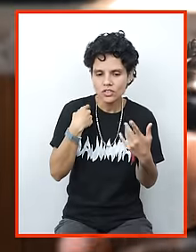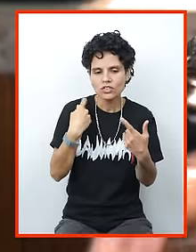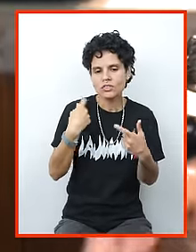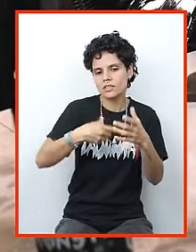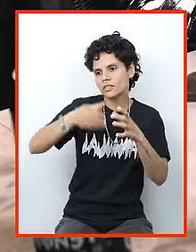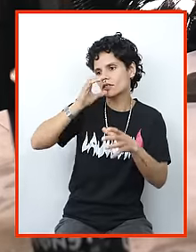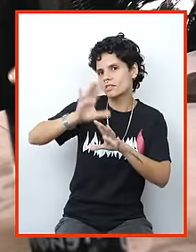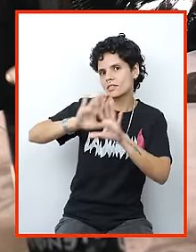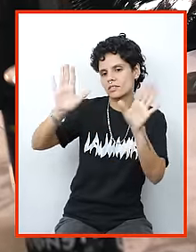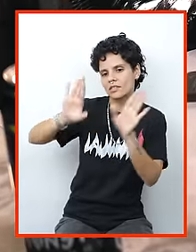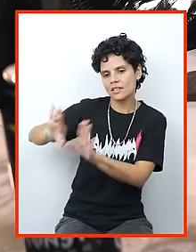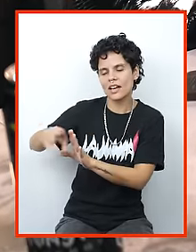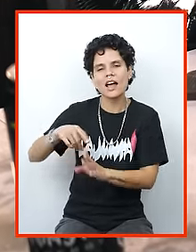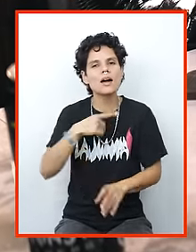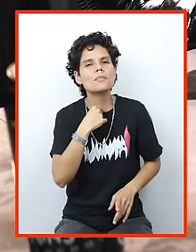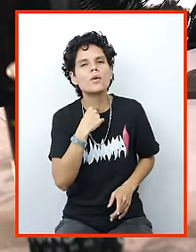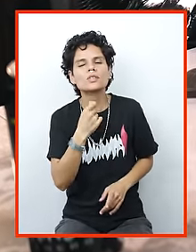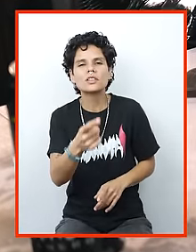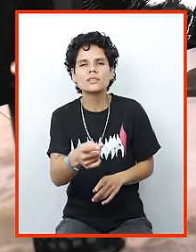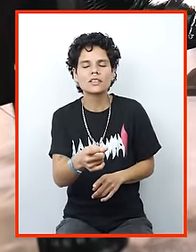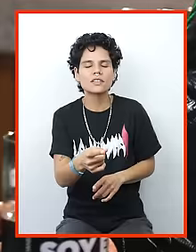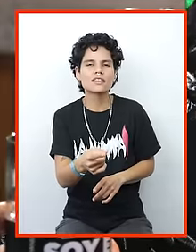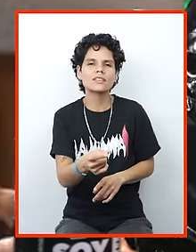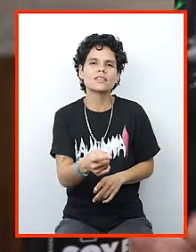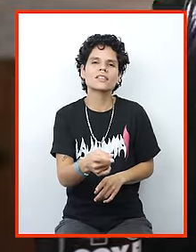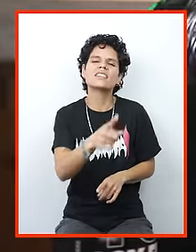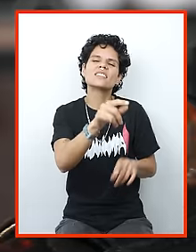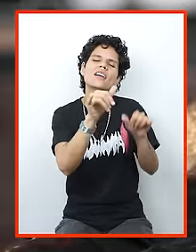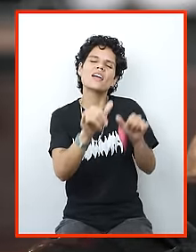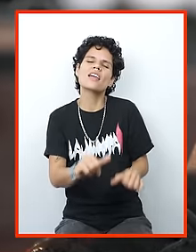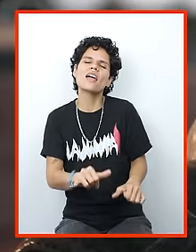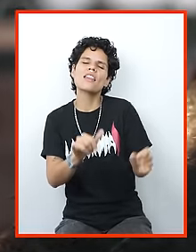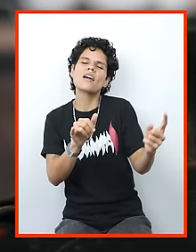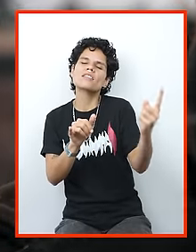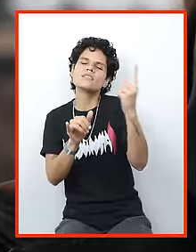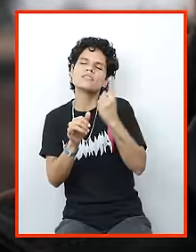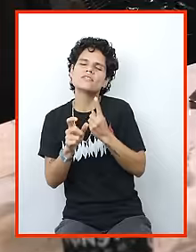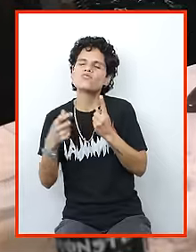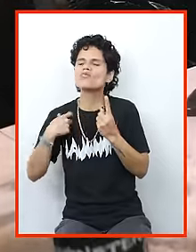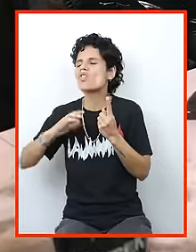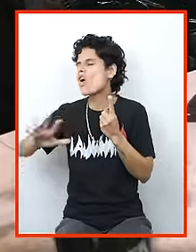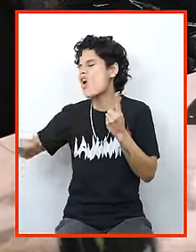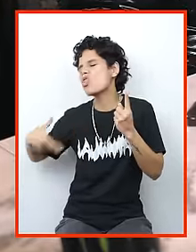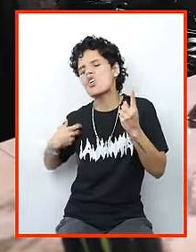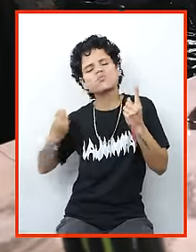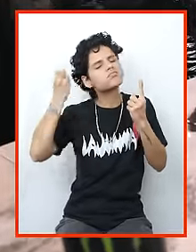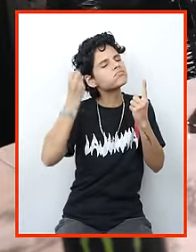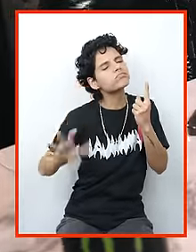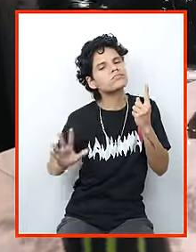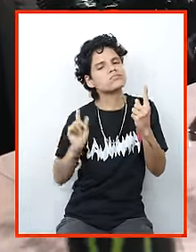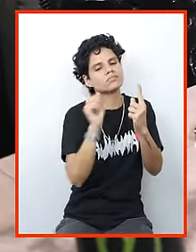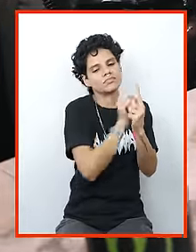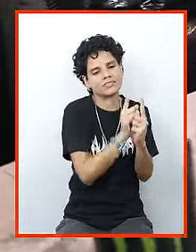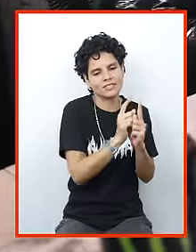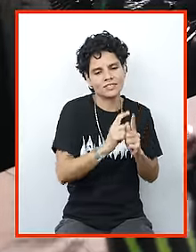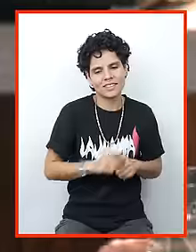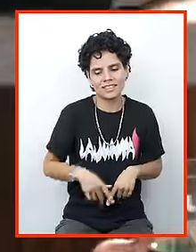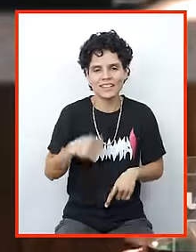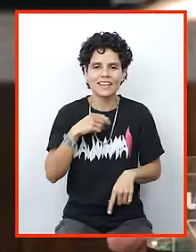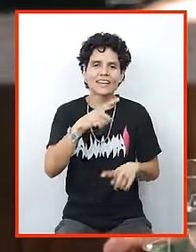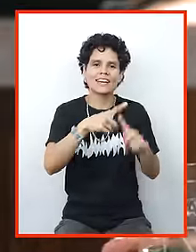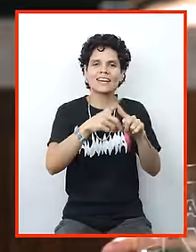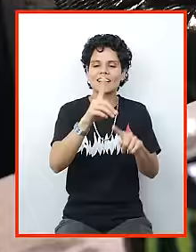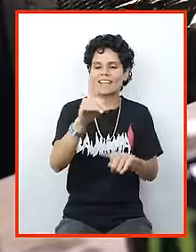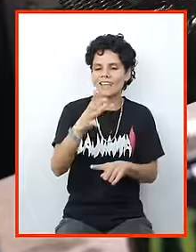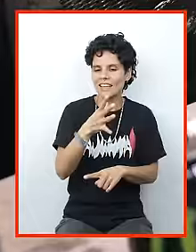me des más. A mí gusta, lo dejaría todo así de caer. Cántalo un poco. No, ni grande. No ando con el autotune, sorry. ¿Ah?